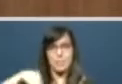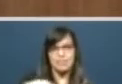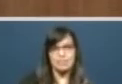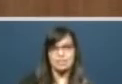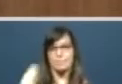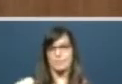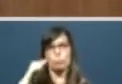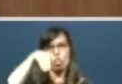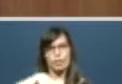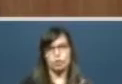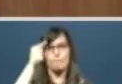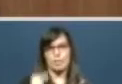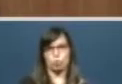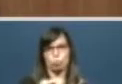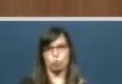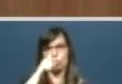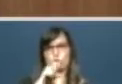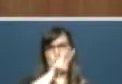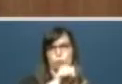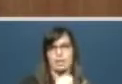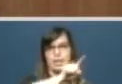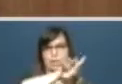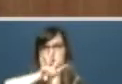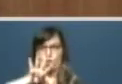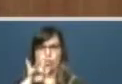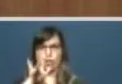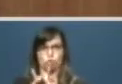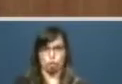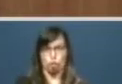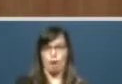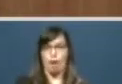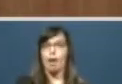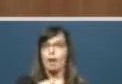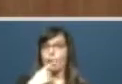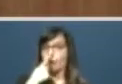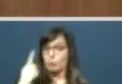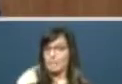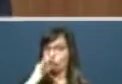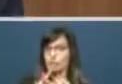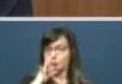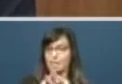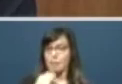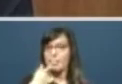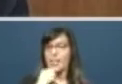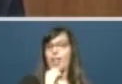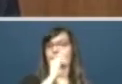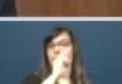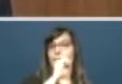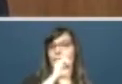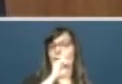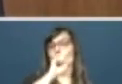2014 que era mes de septiembre del +0 7% es ya en este momento